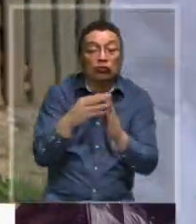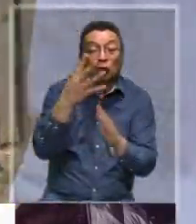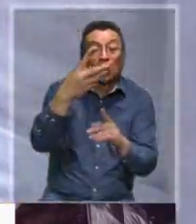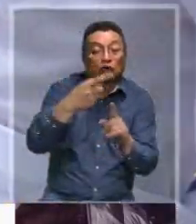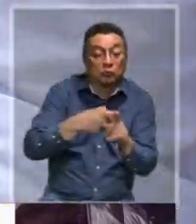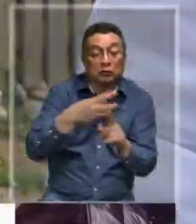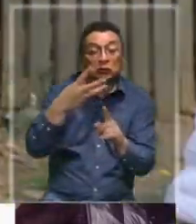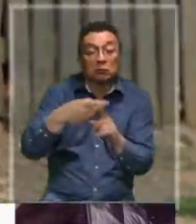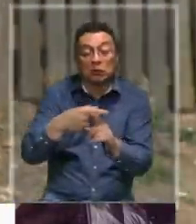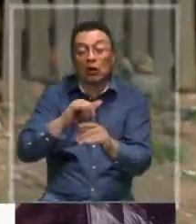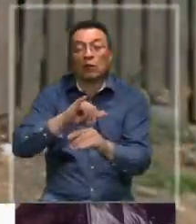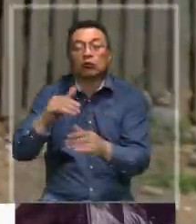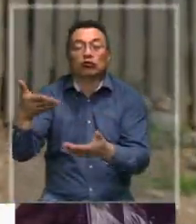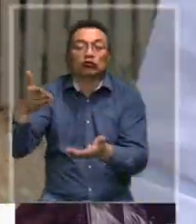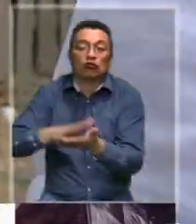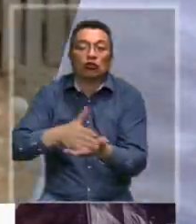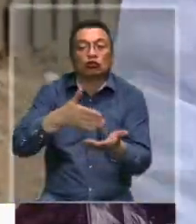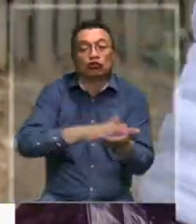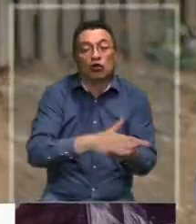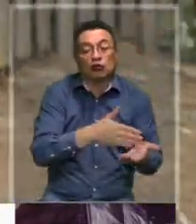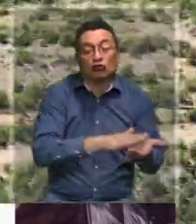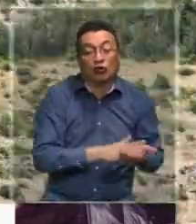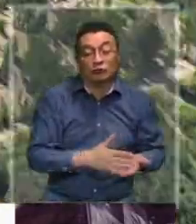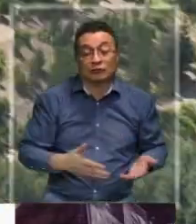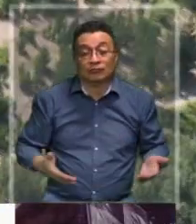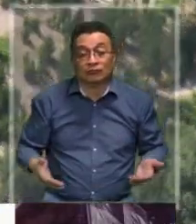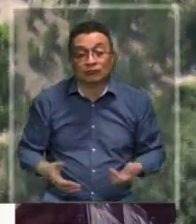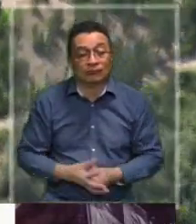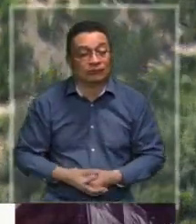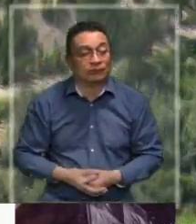4 meses, 3 meses y fallecieron.